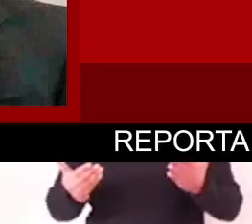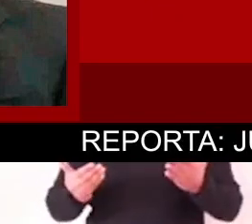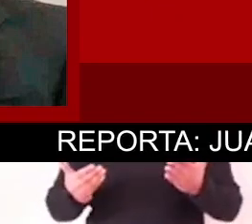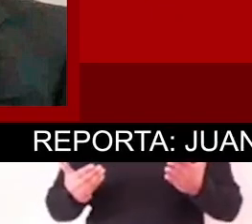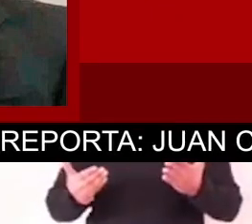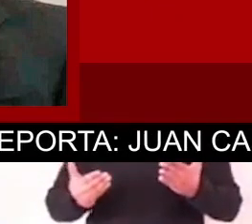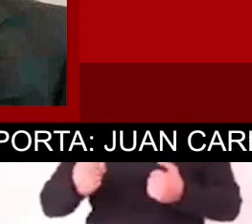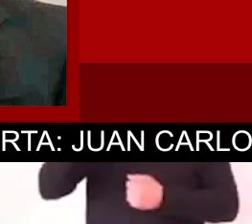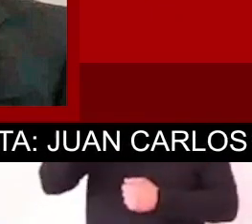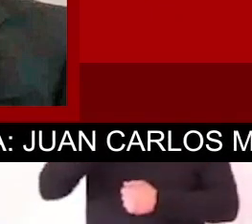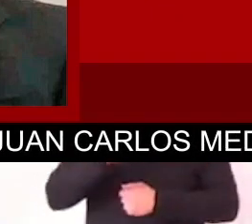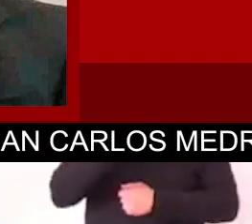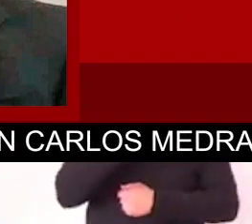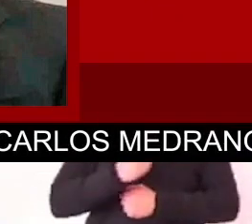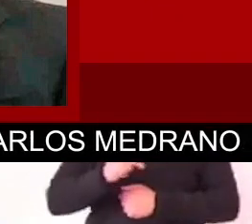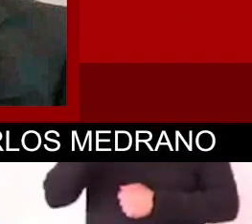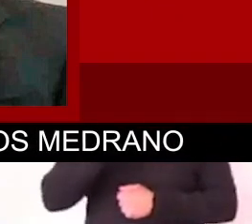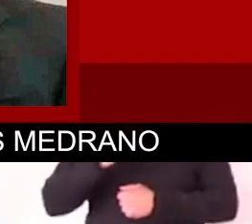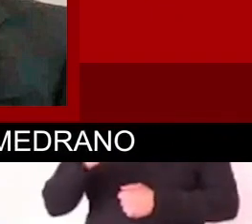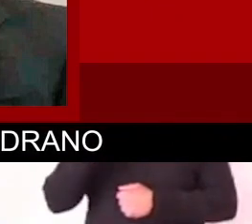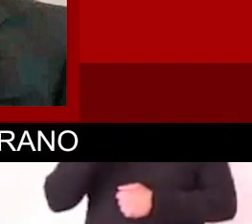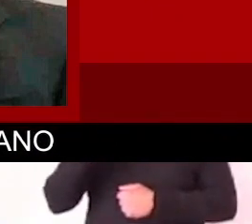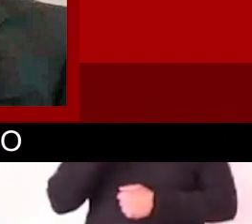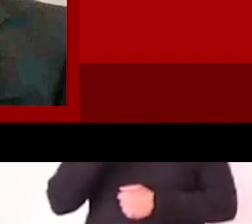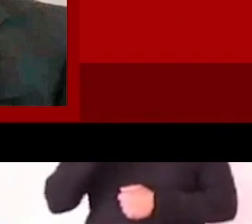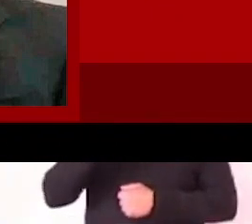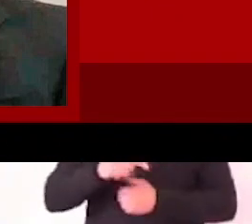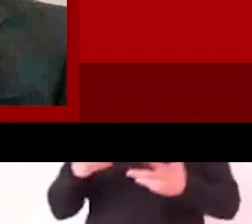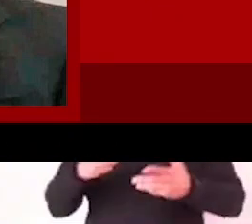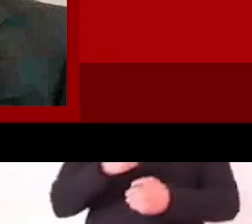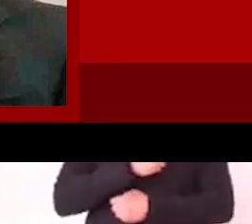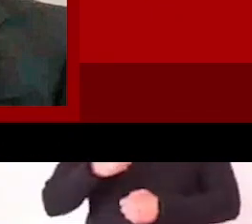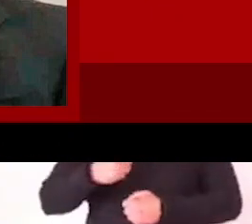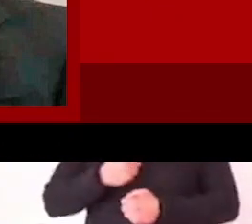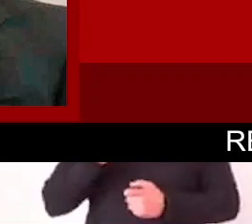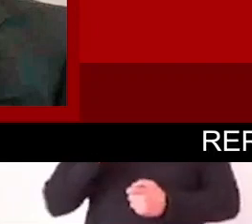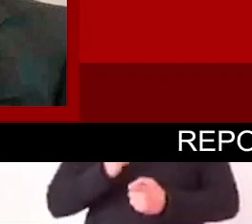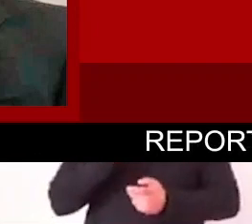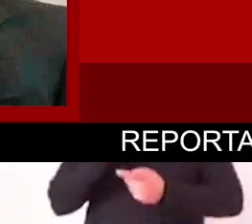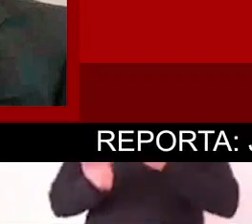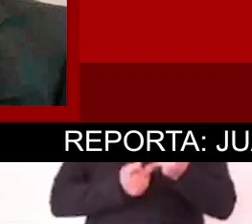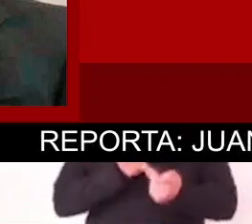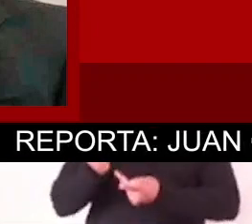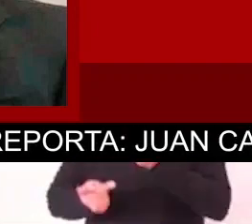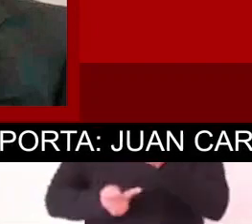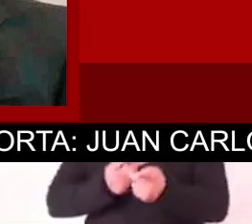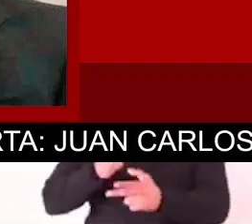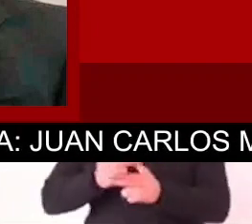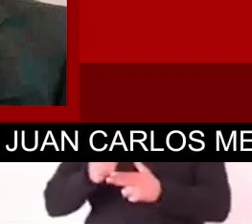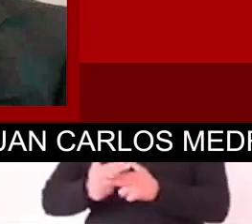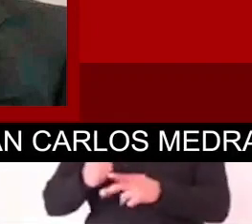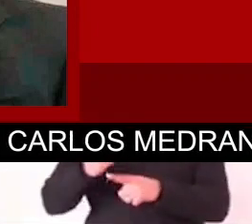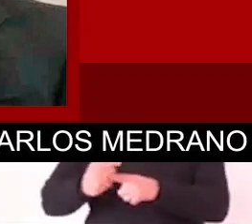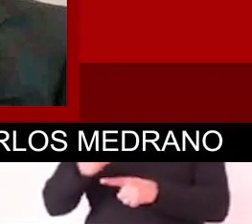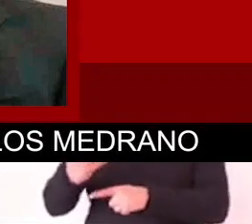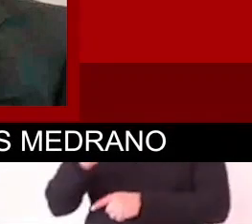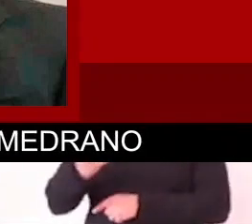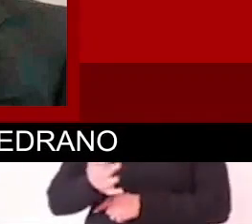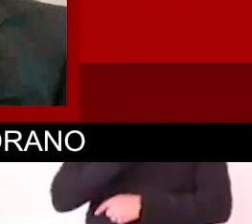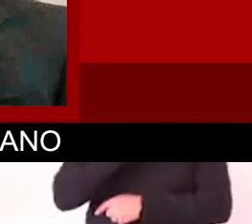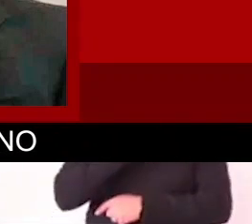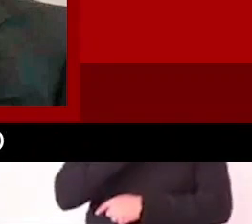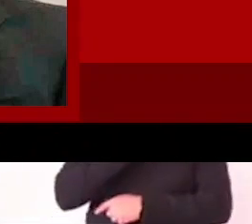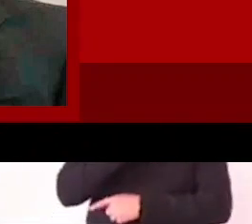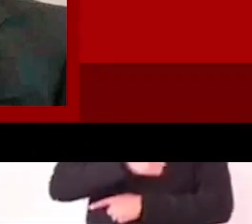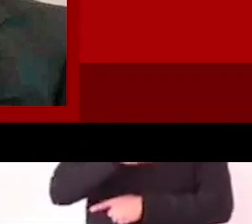le exigió presentará el padrón de todas aquellas empresas que beneficiadas con algún crédito blando por parte de van gogh a